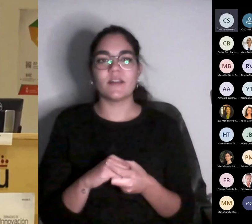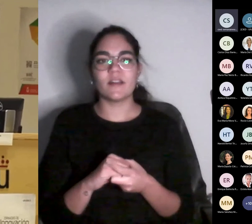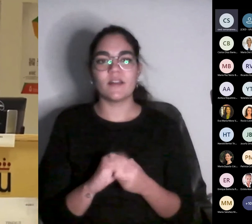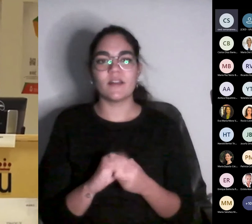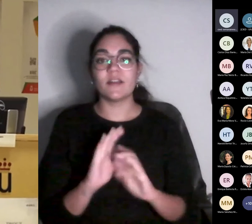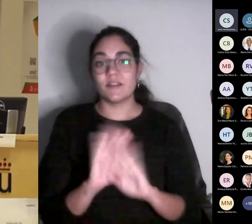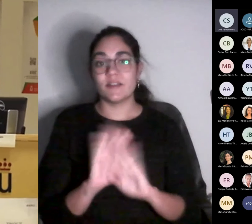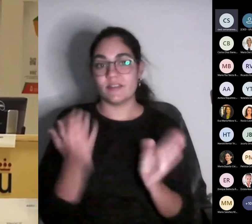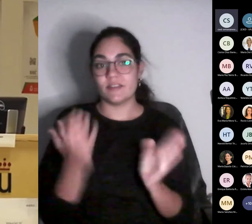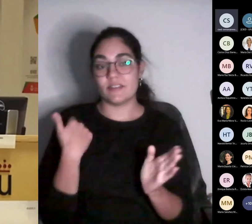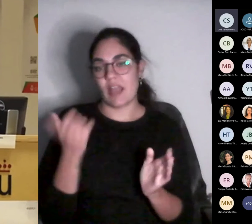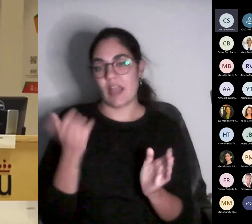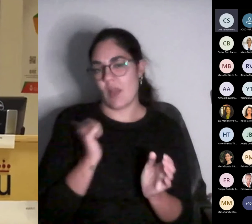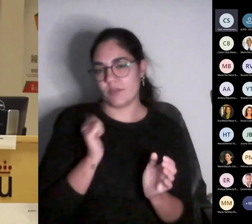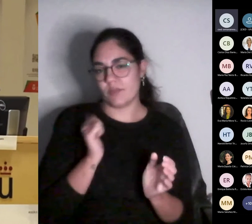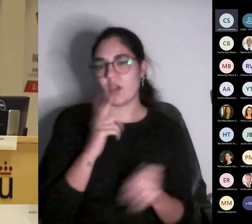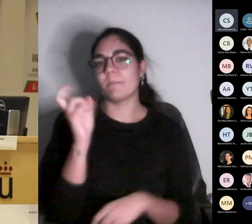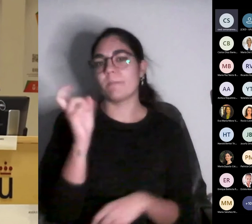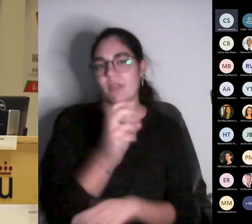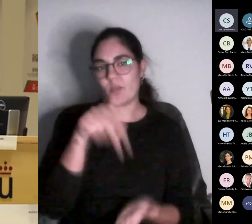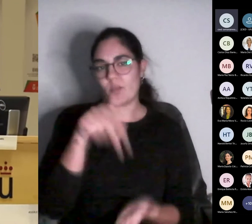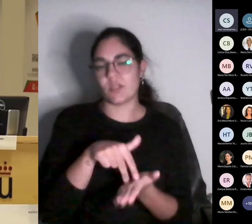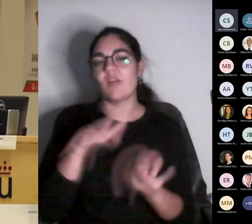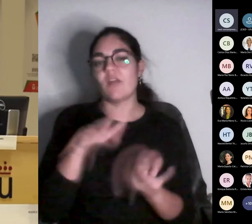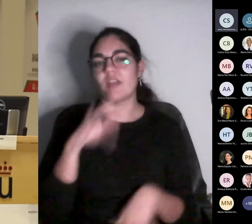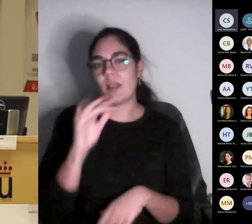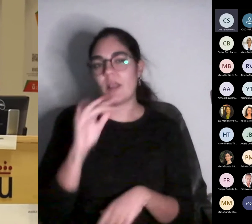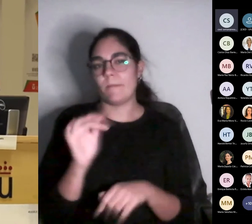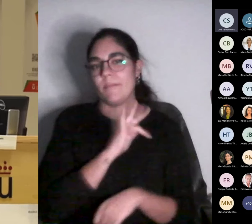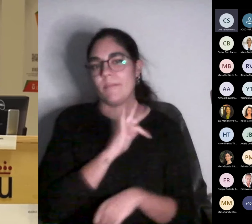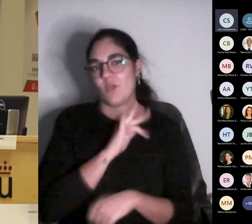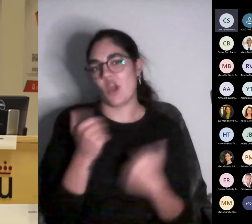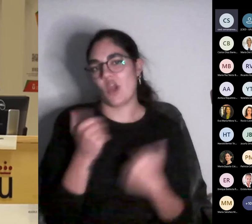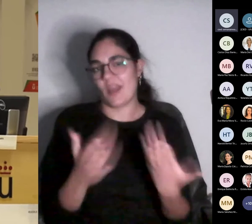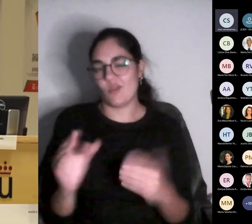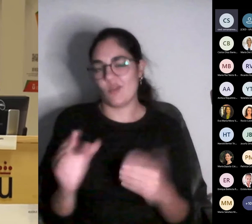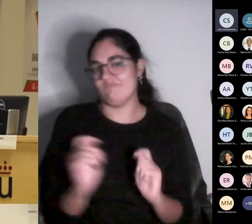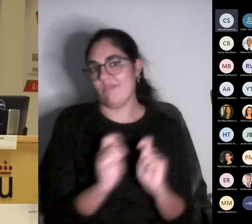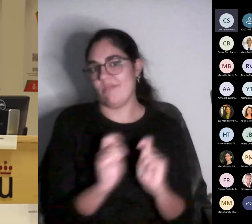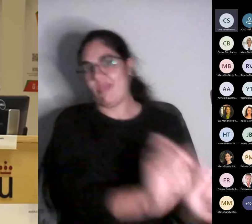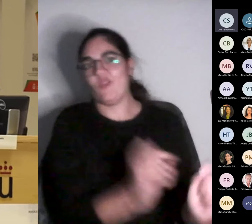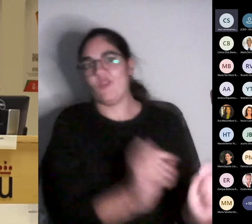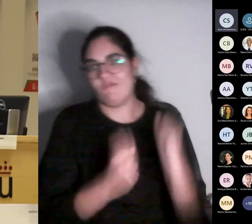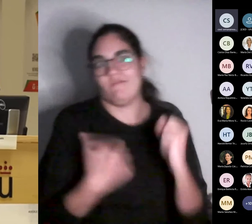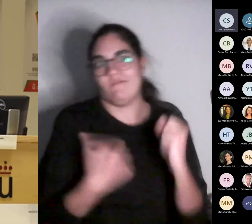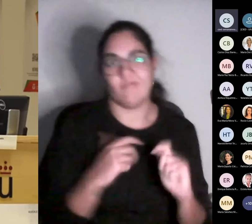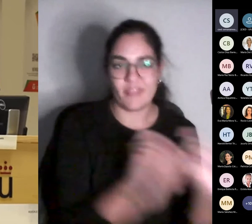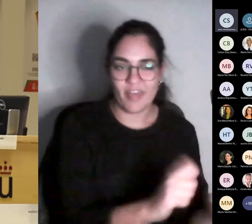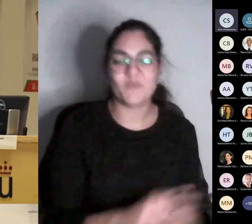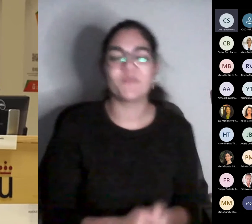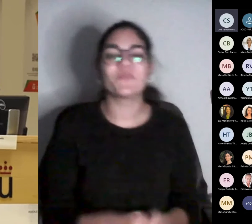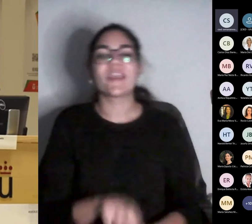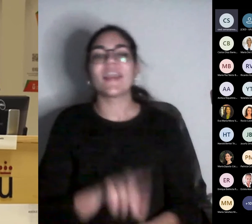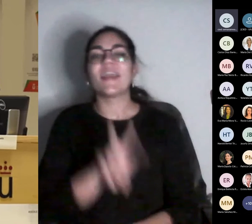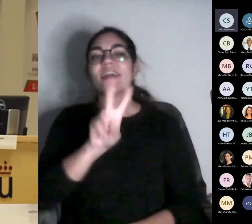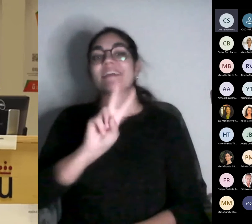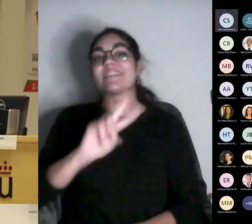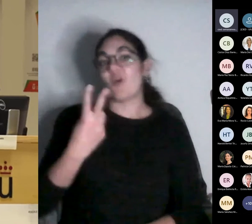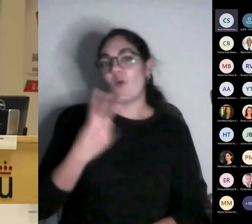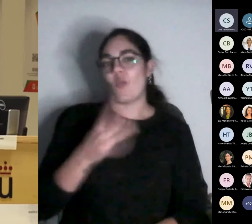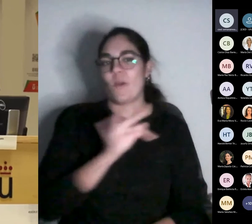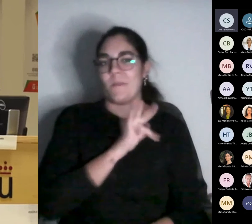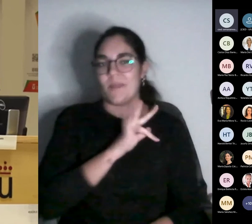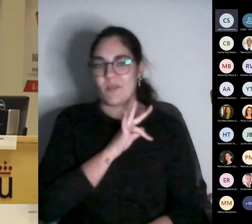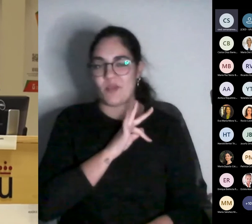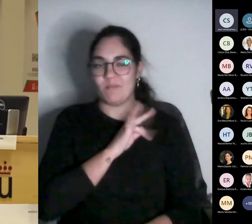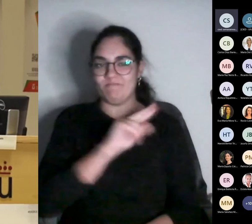el premio del regalo el sol y me premio ha sido para la